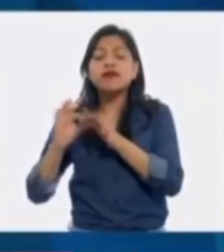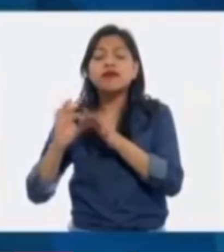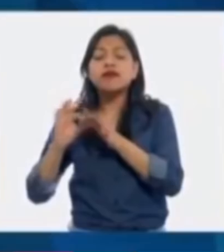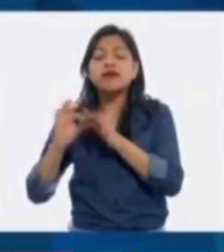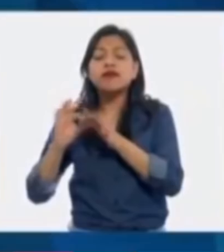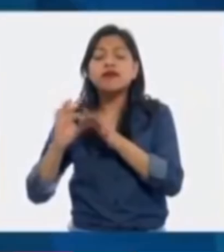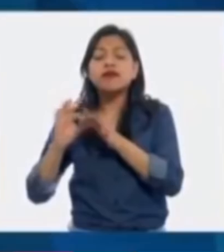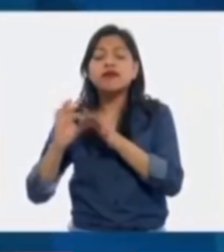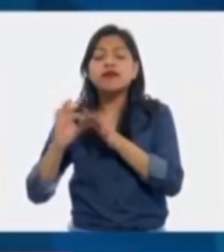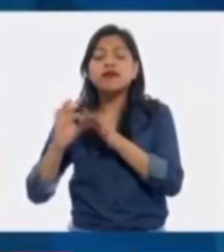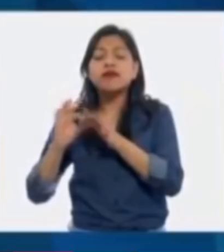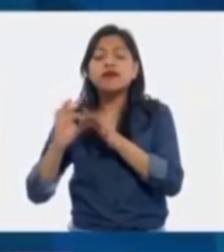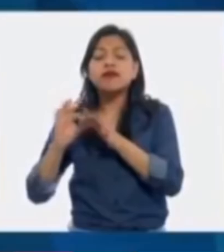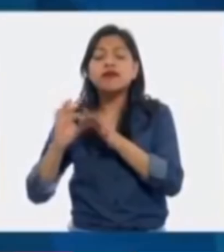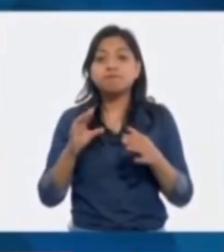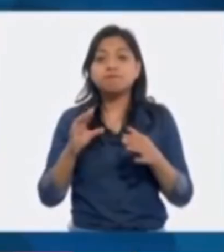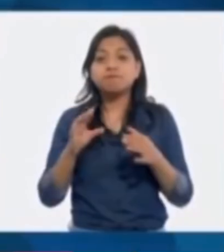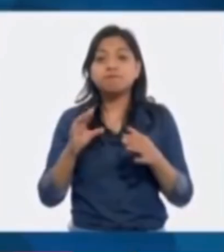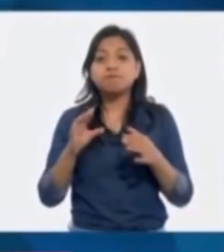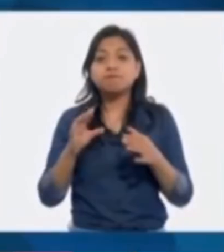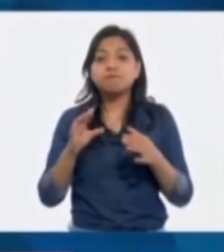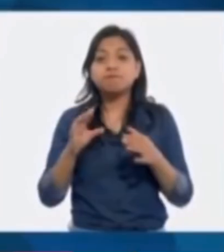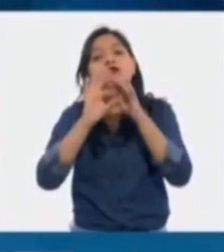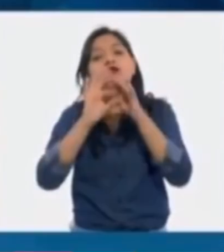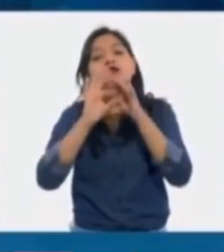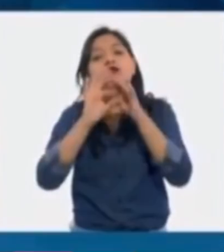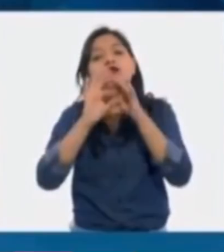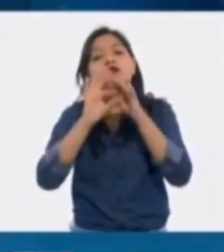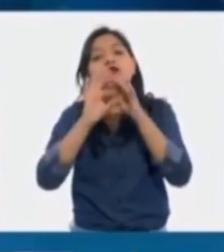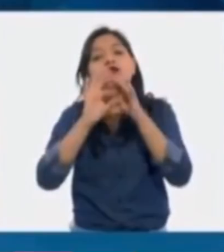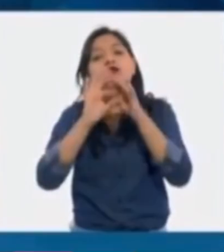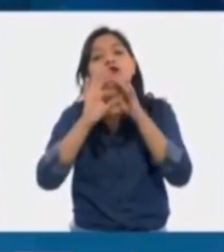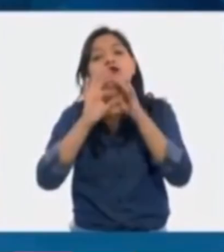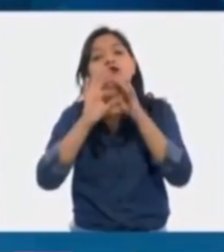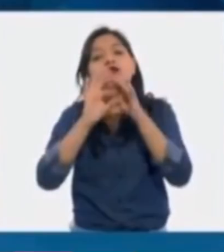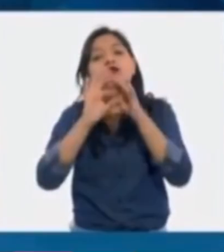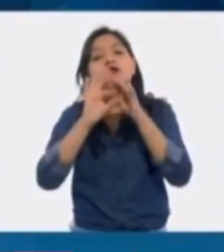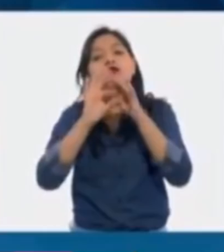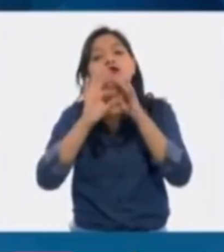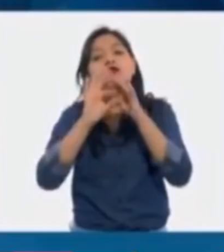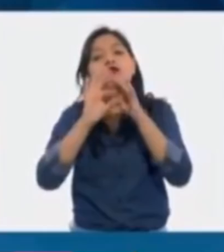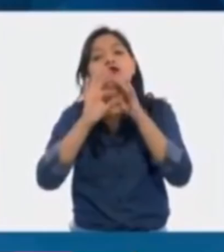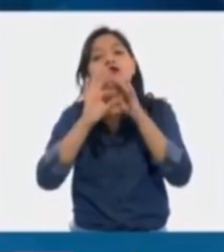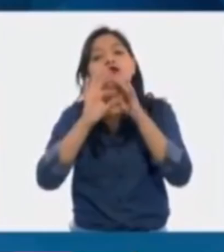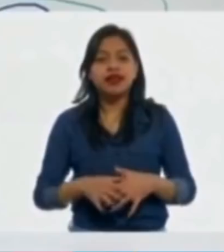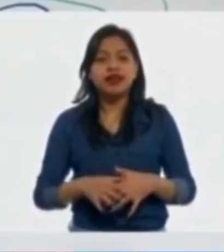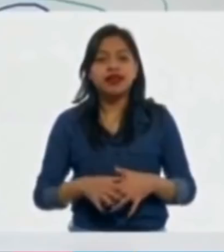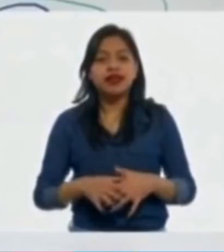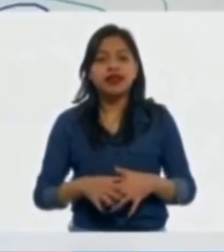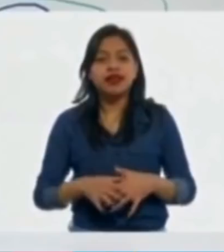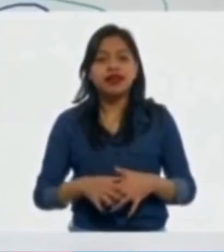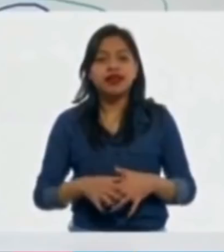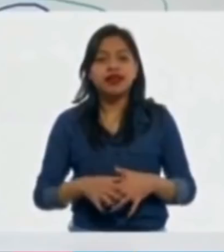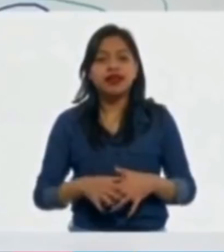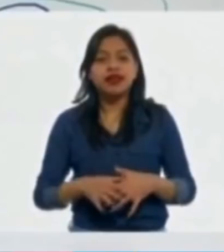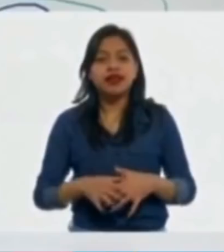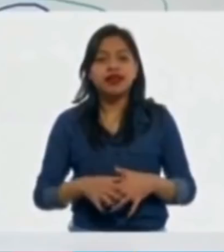agregan imágenes o gráficas. La conclusión es un resumen de todo lo desarrollado en la explicación completa del